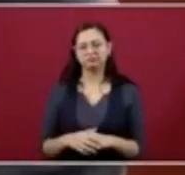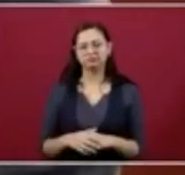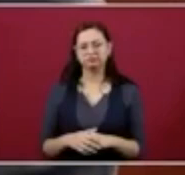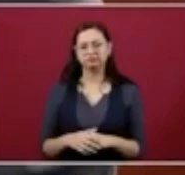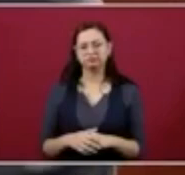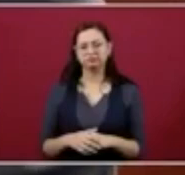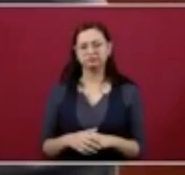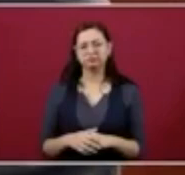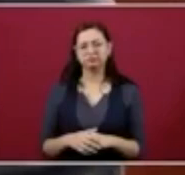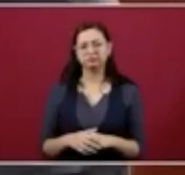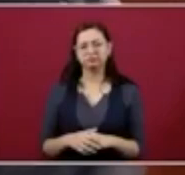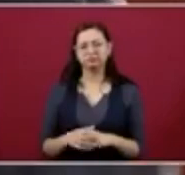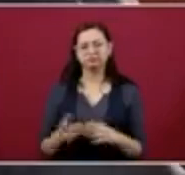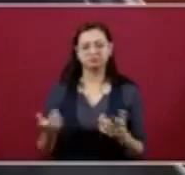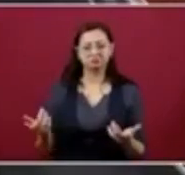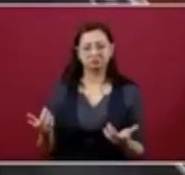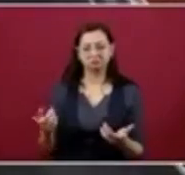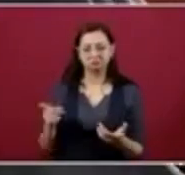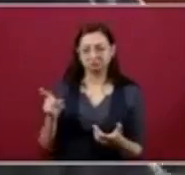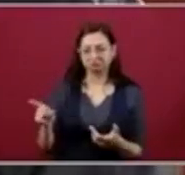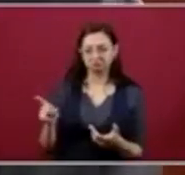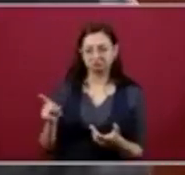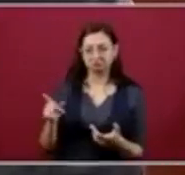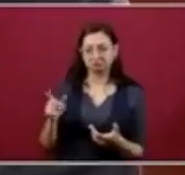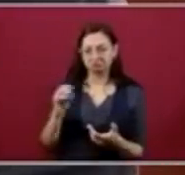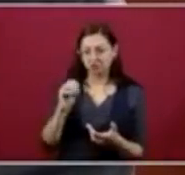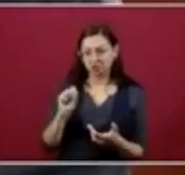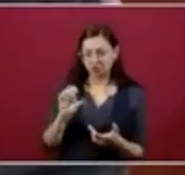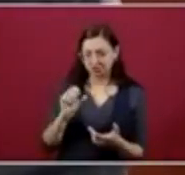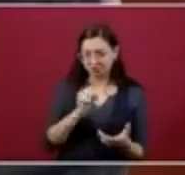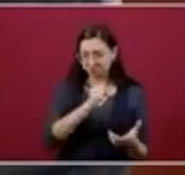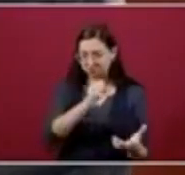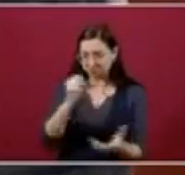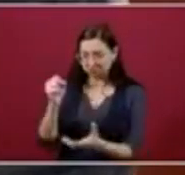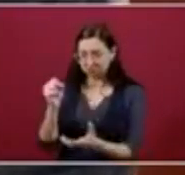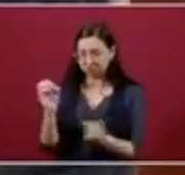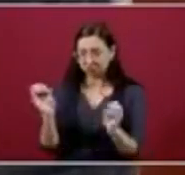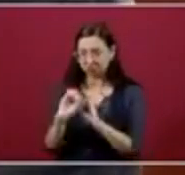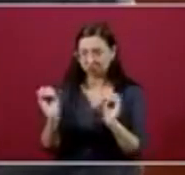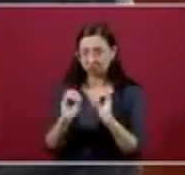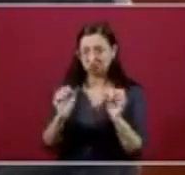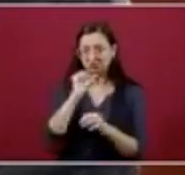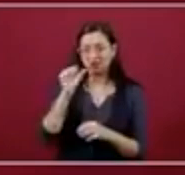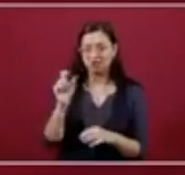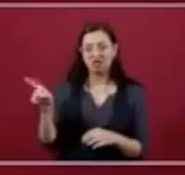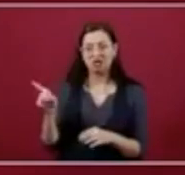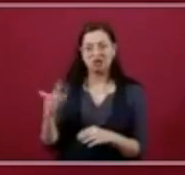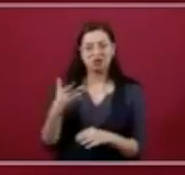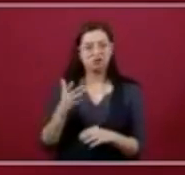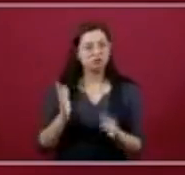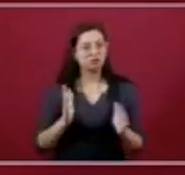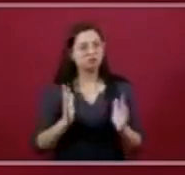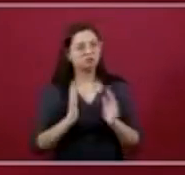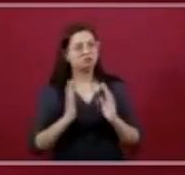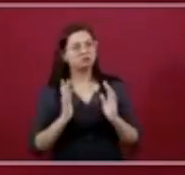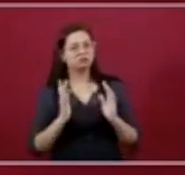decisión de que no se van a transferir recursos a organizaciones sociales,